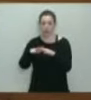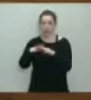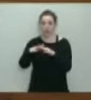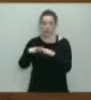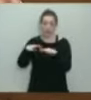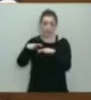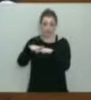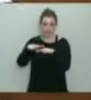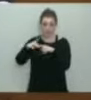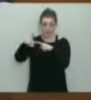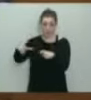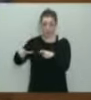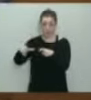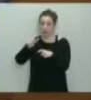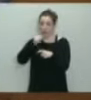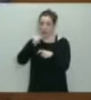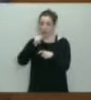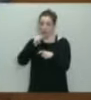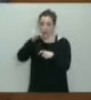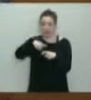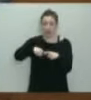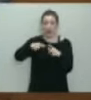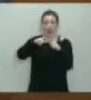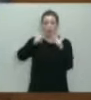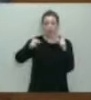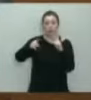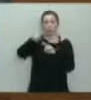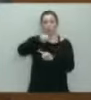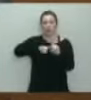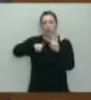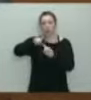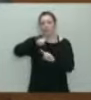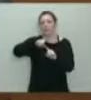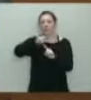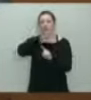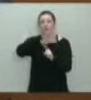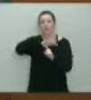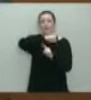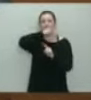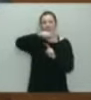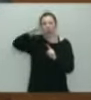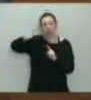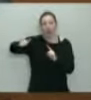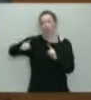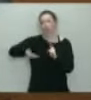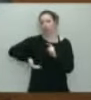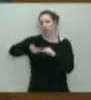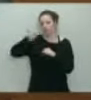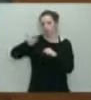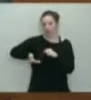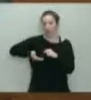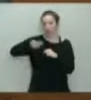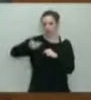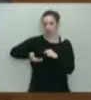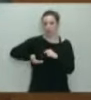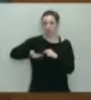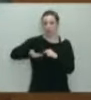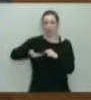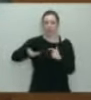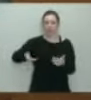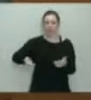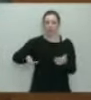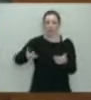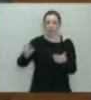hay condicionantes geográficos, condicionantes de todo tipo, muy importantes que había